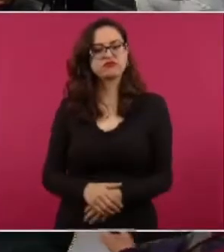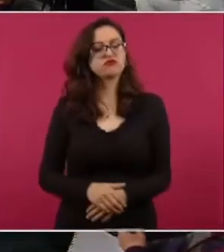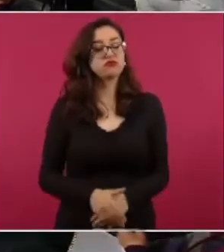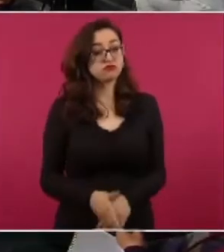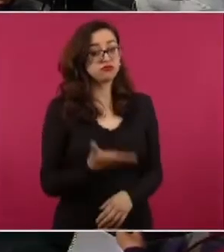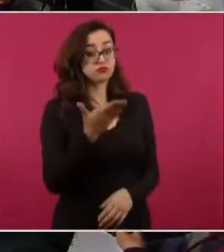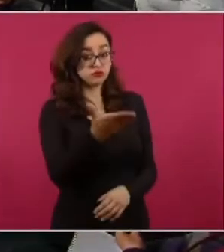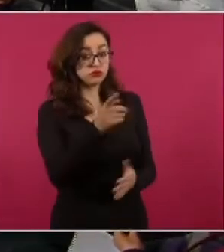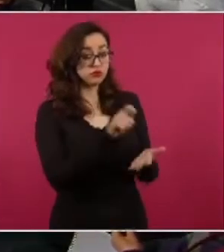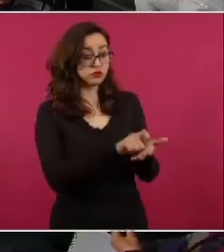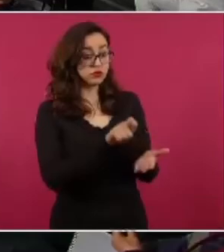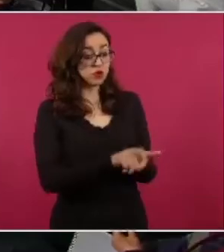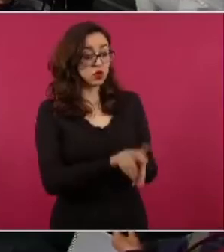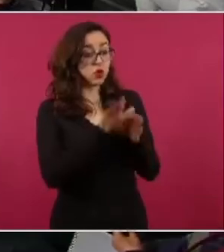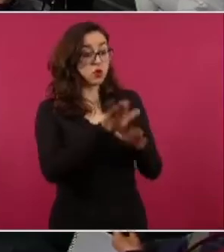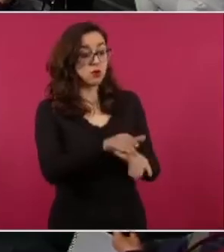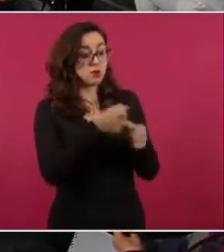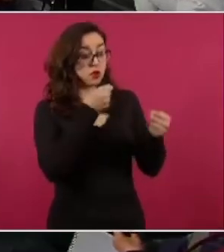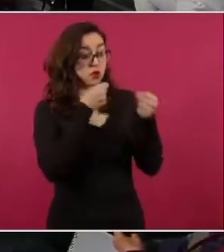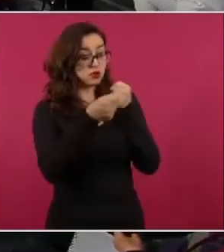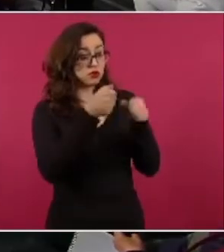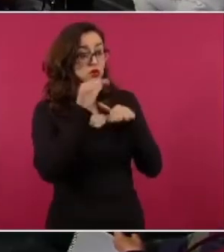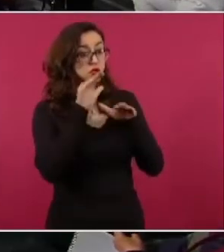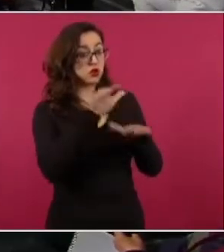medios? No,